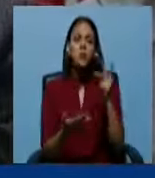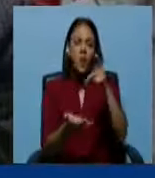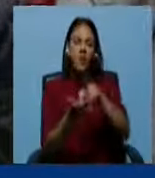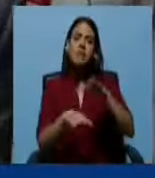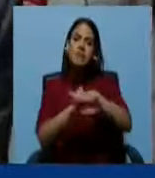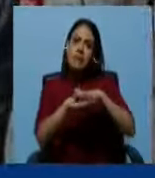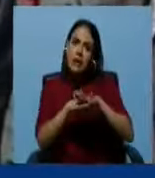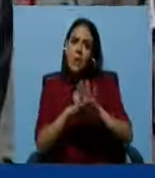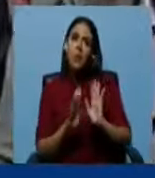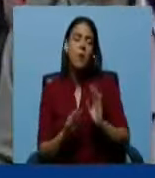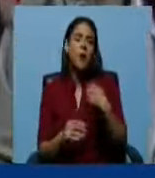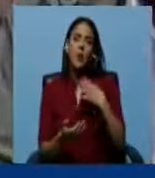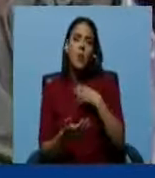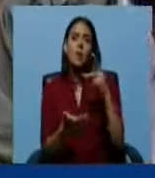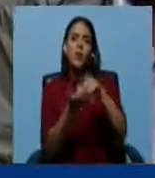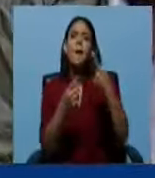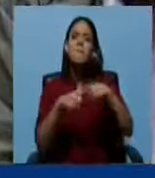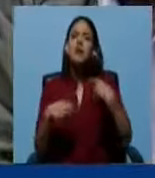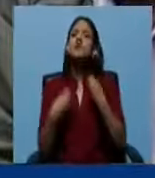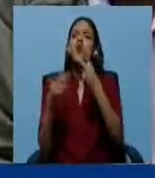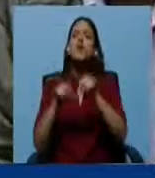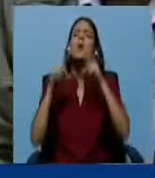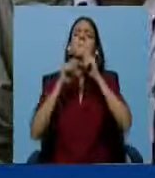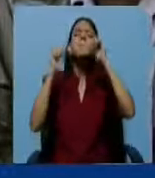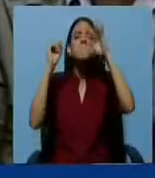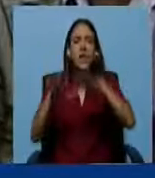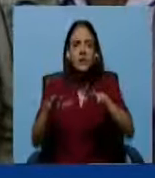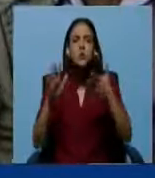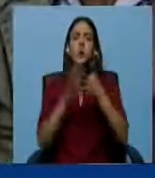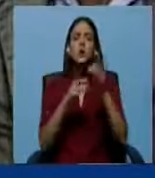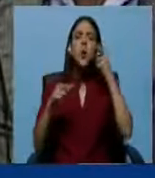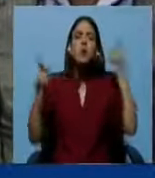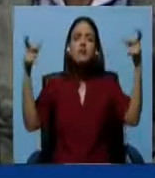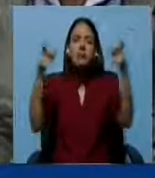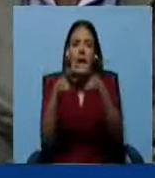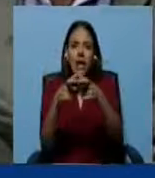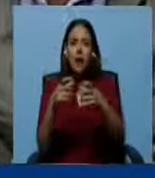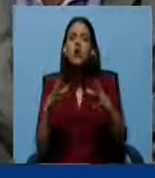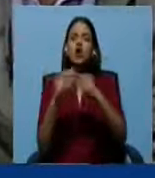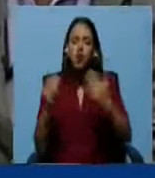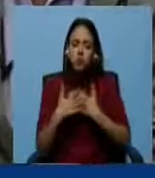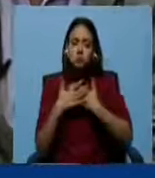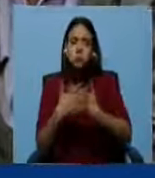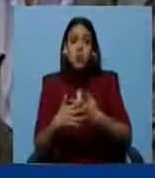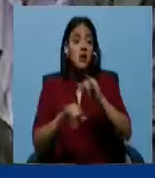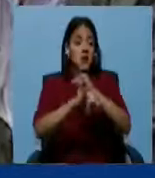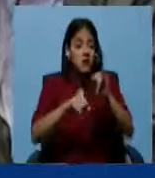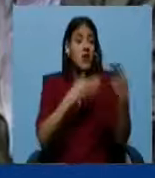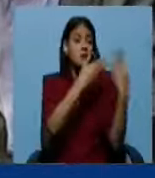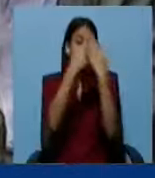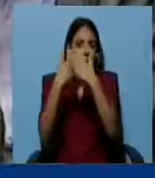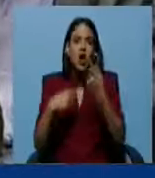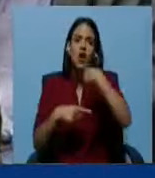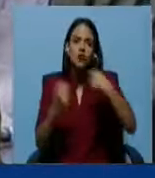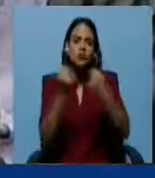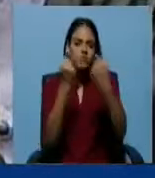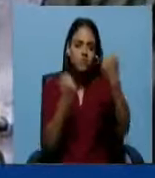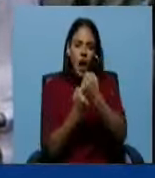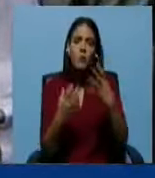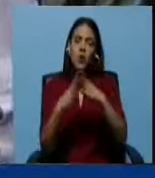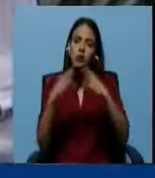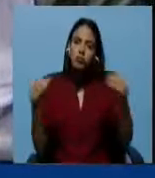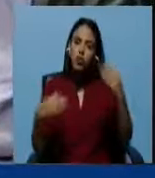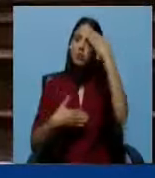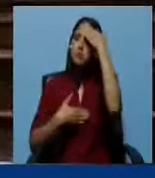buenas vibraciones y toda su disposición de trabajo. Bueno, un